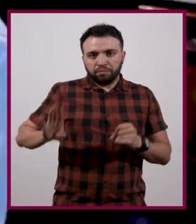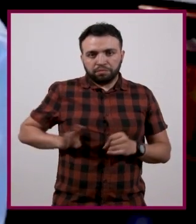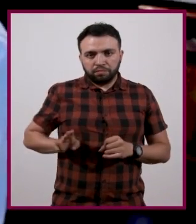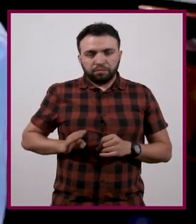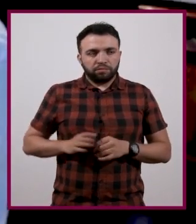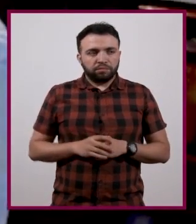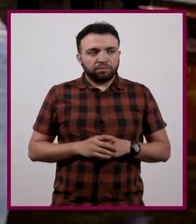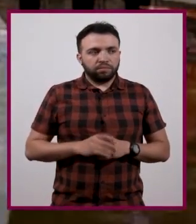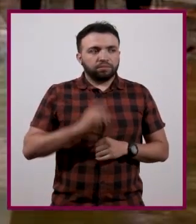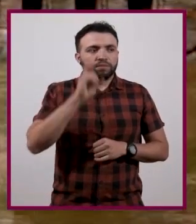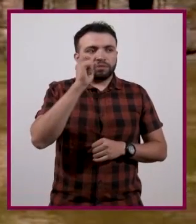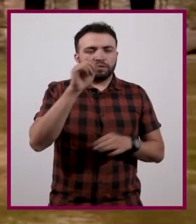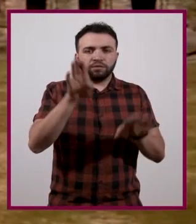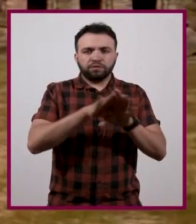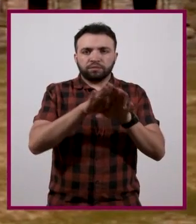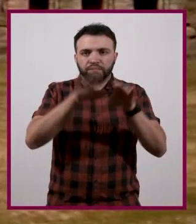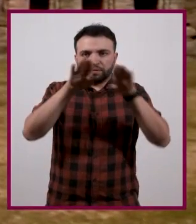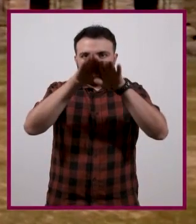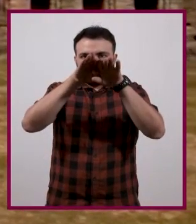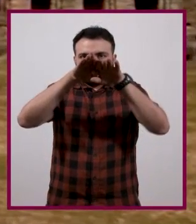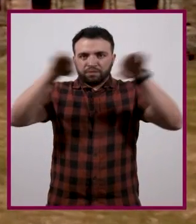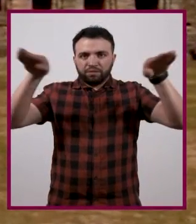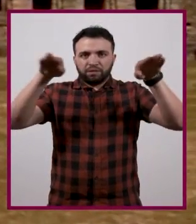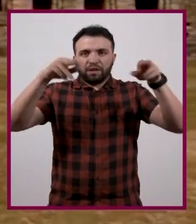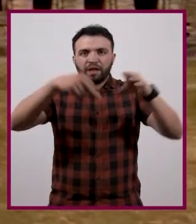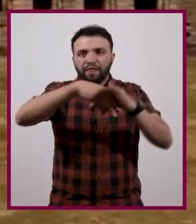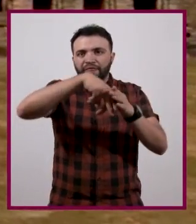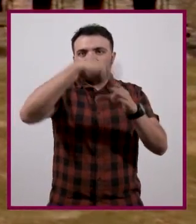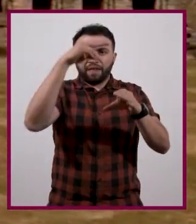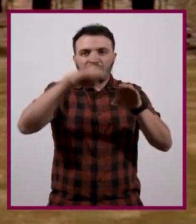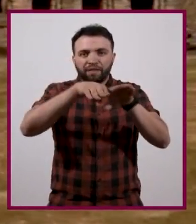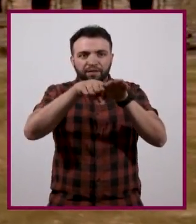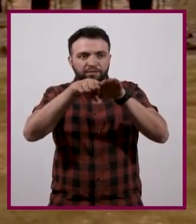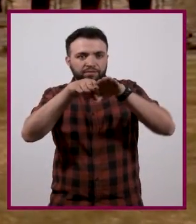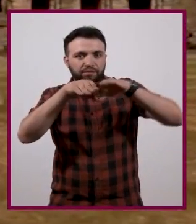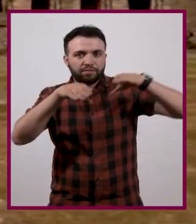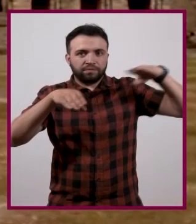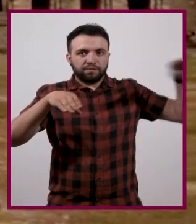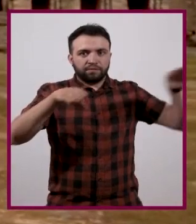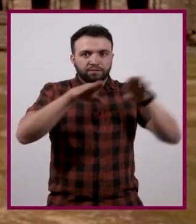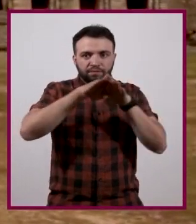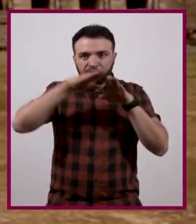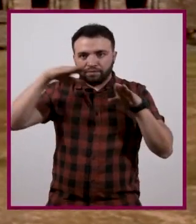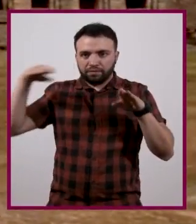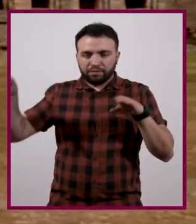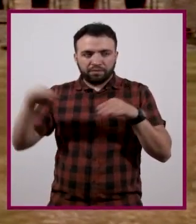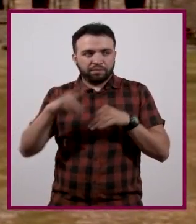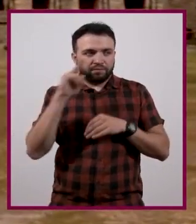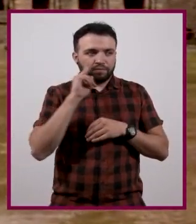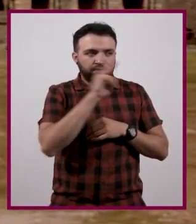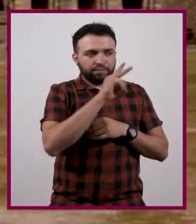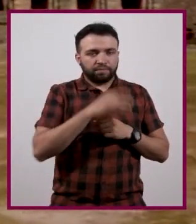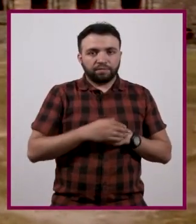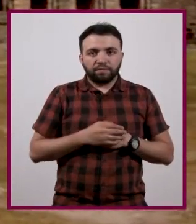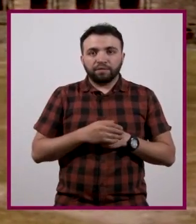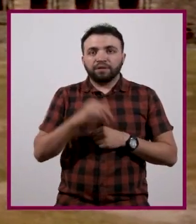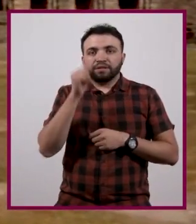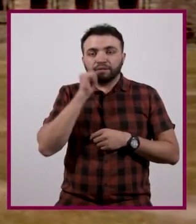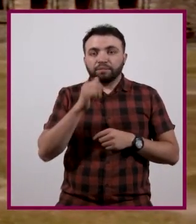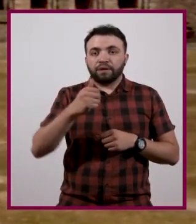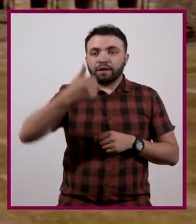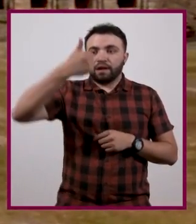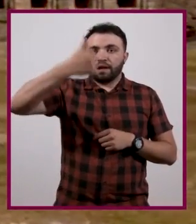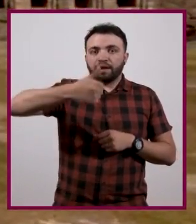que son las cornisas voladas. Es decir, cada uno de los cuerpos constructivos de las pirámides